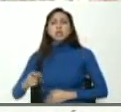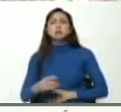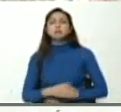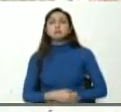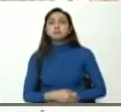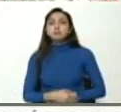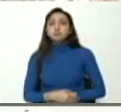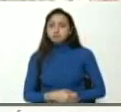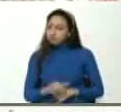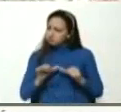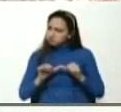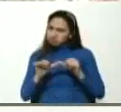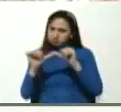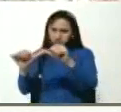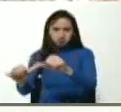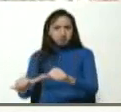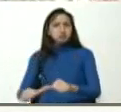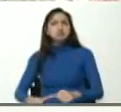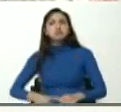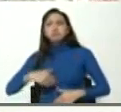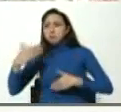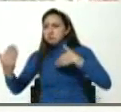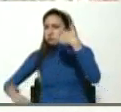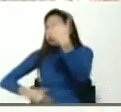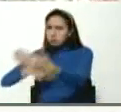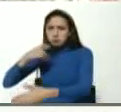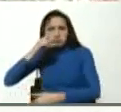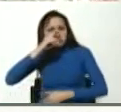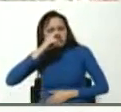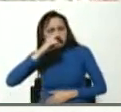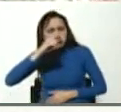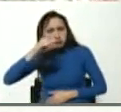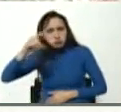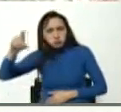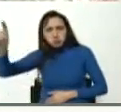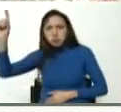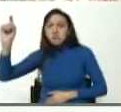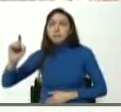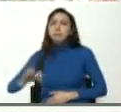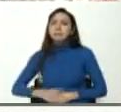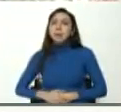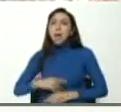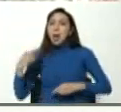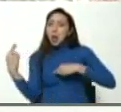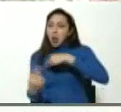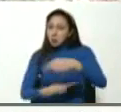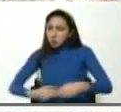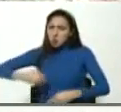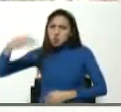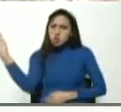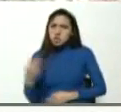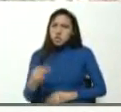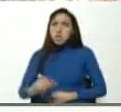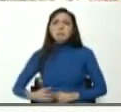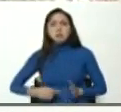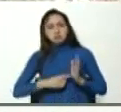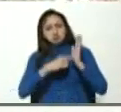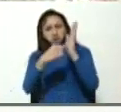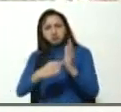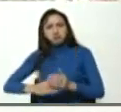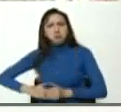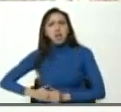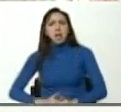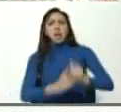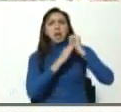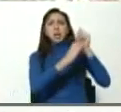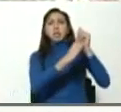y así será por los años de los años la revolución sin preparar a sus líderes